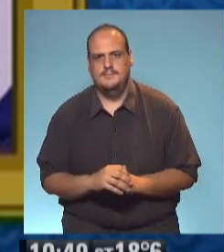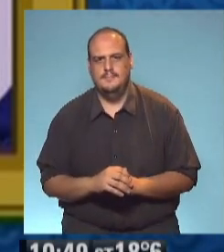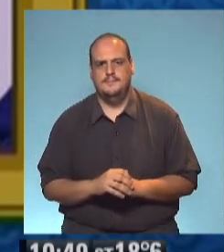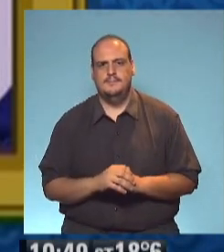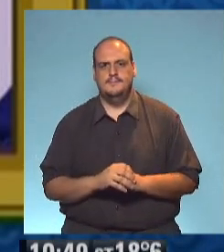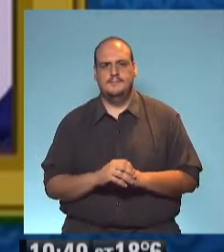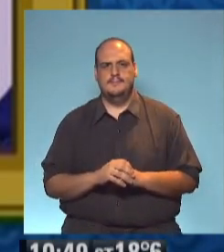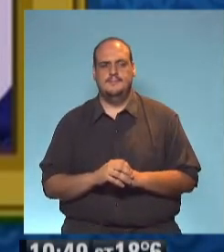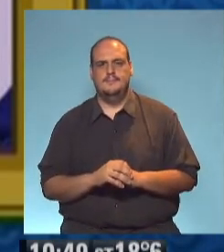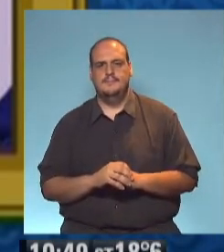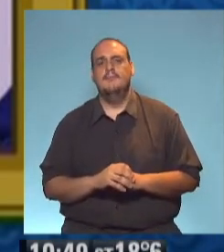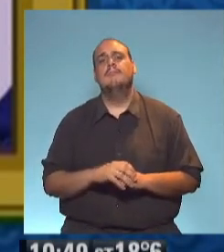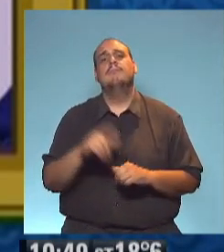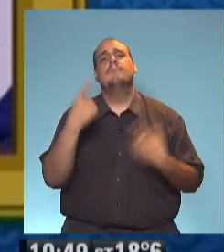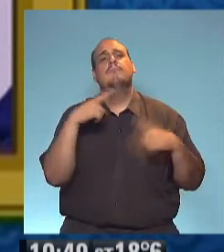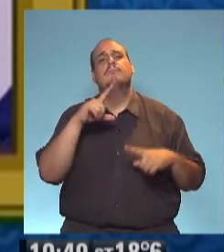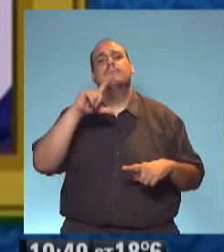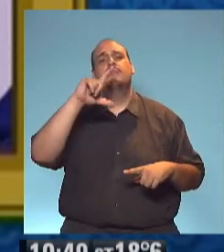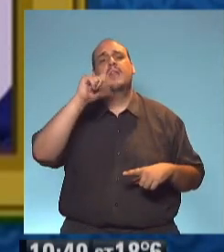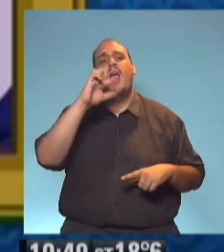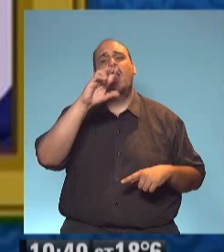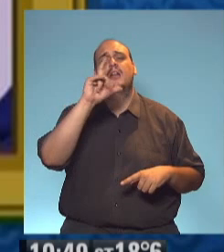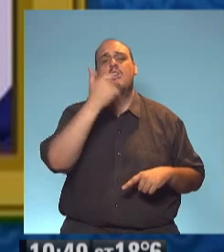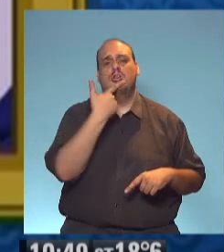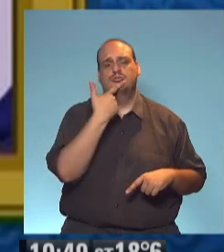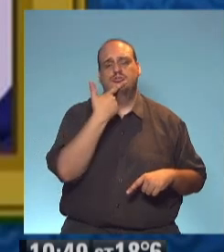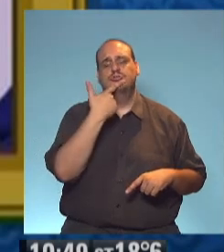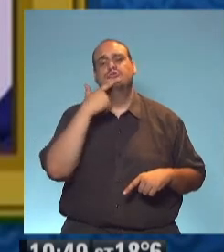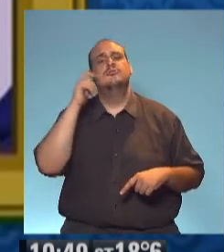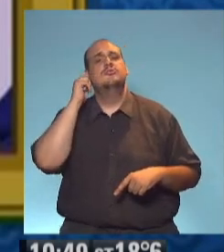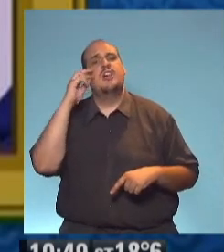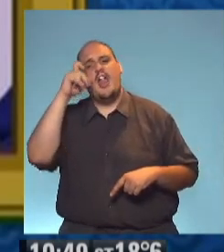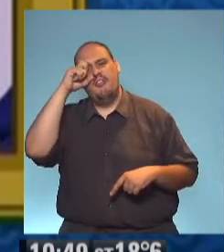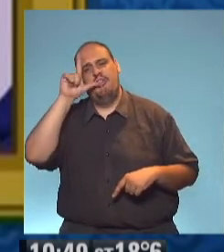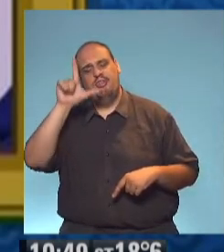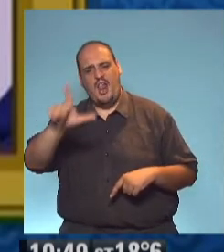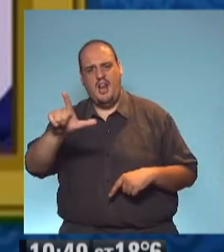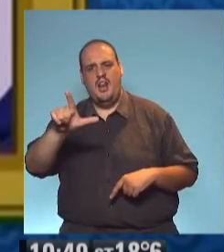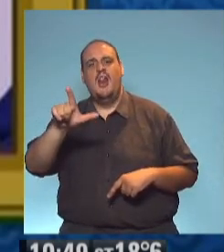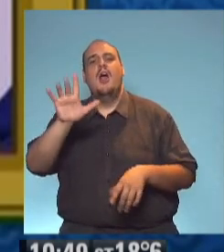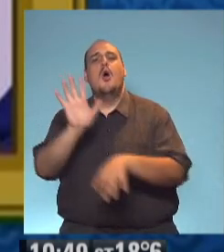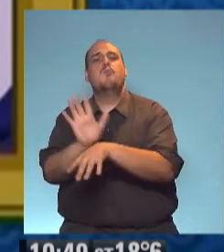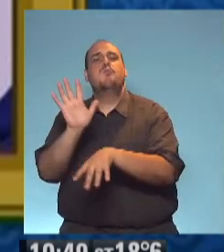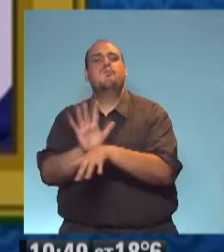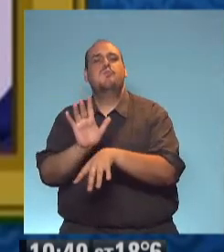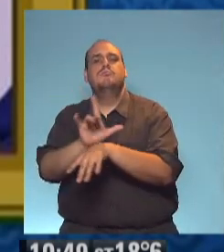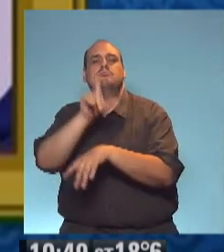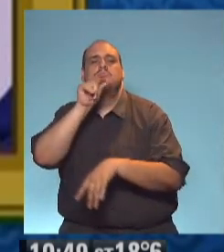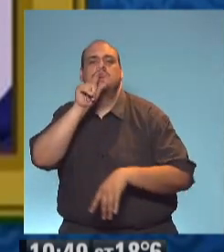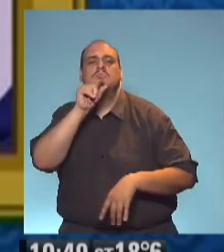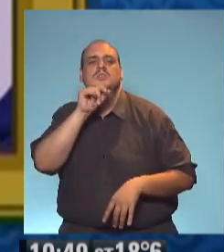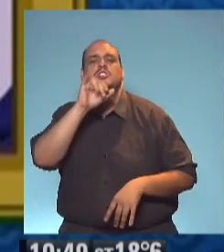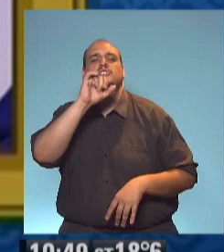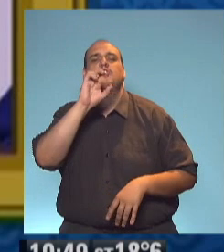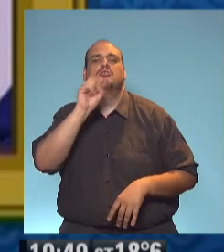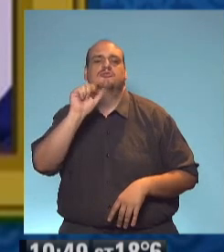¡Ay! ¡Carlos Gardel! ¡El Zorzal! ¡Un grande del tango! Mi mamá no me deja escuchar tango porque dice